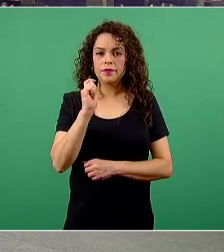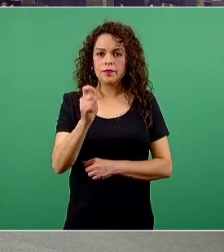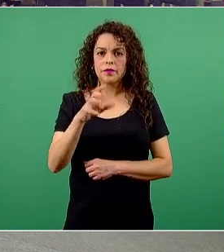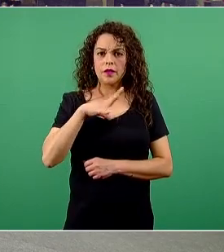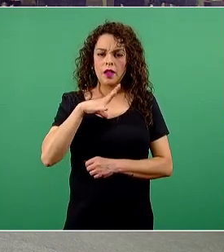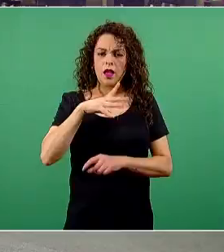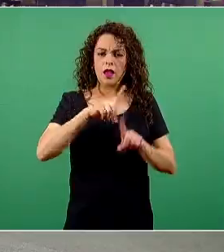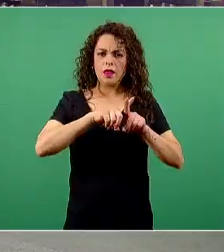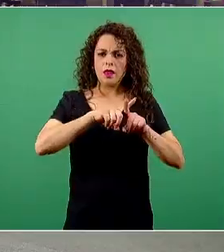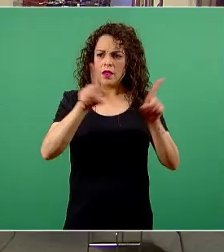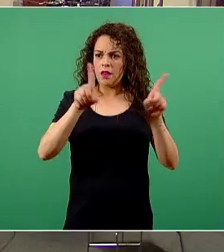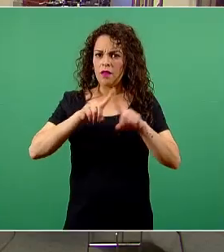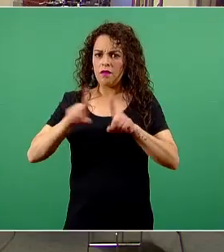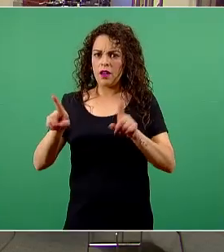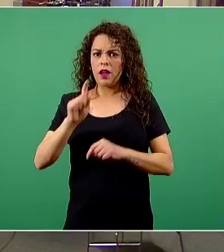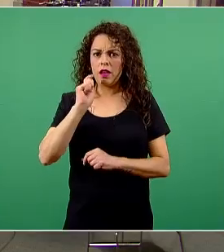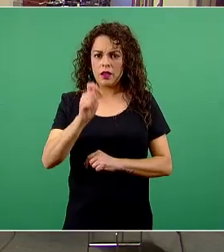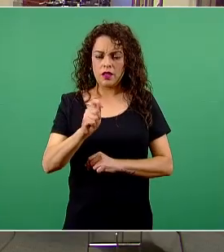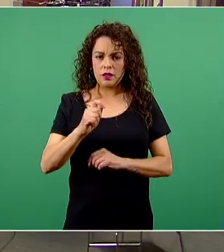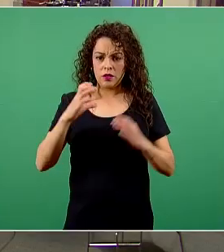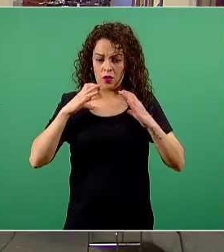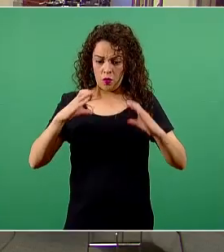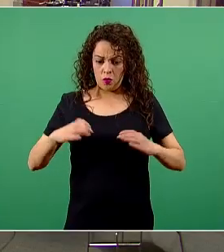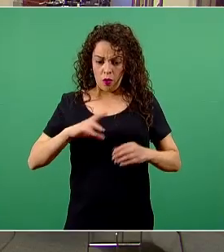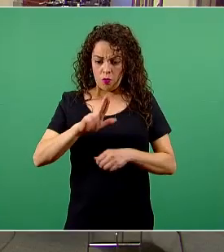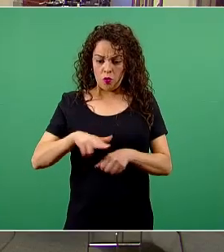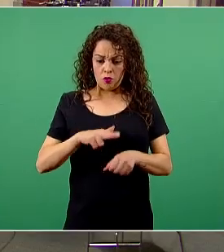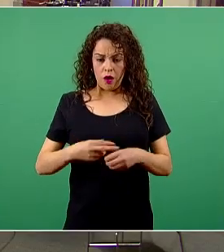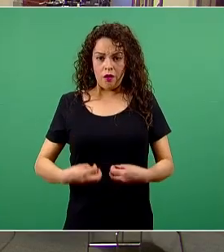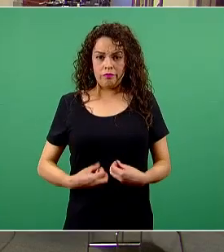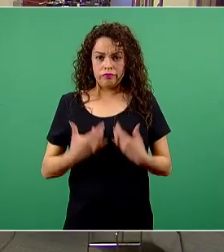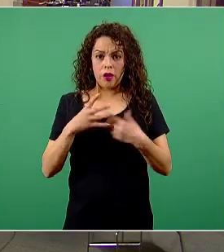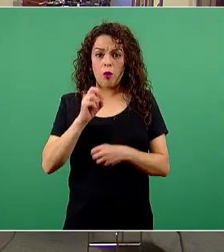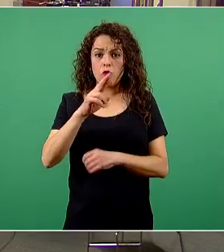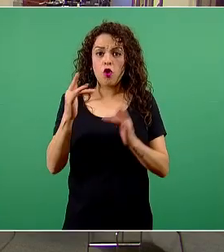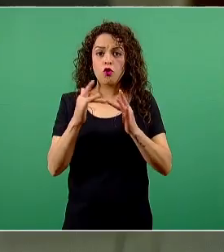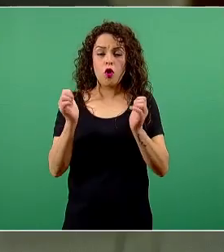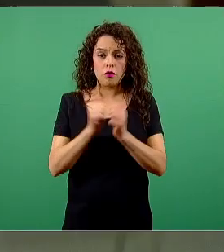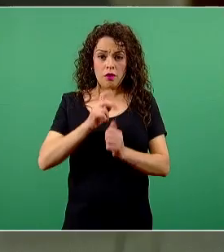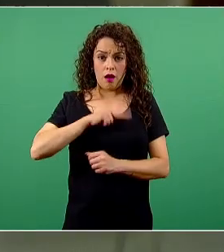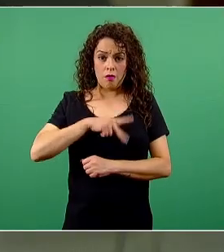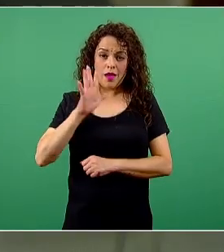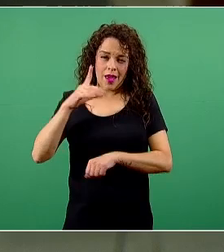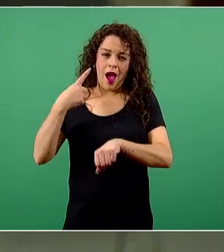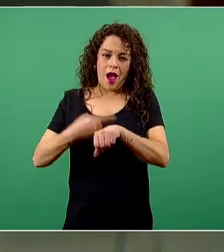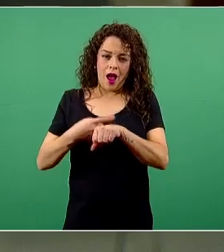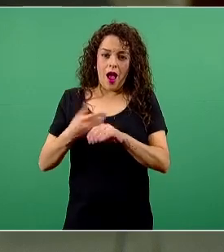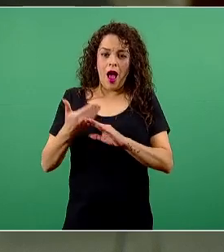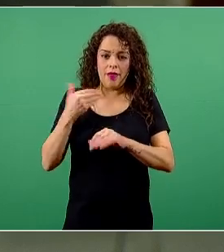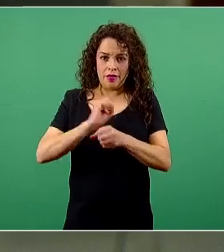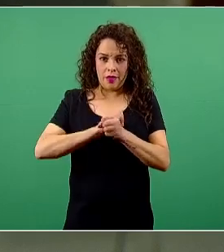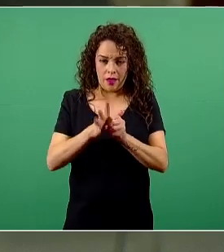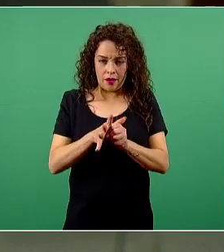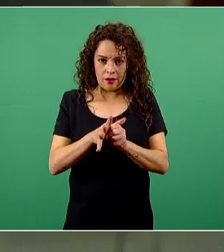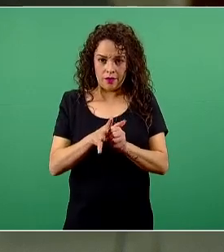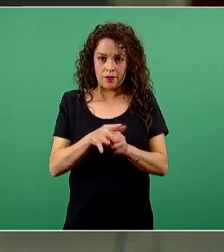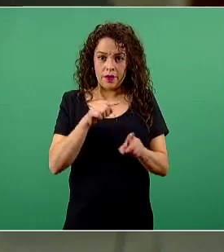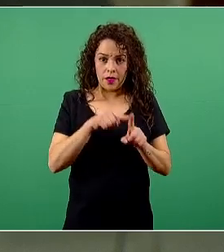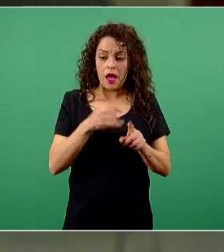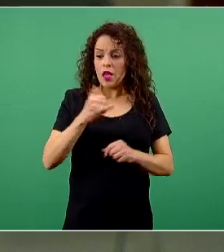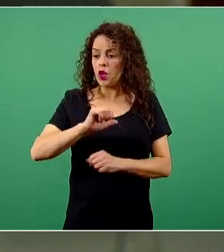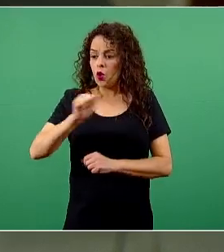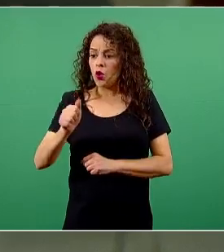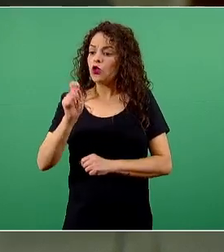entre los anticuerpos que se producen naturalmente por la enfermedad y el que se genera a través de las vacunas.